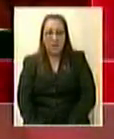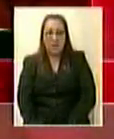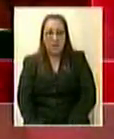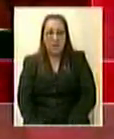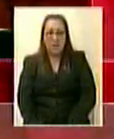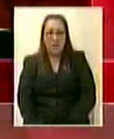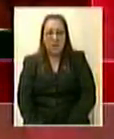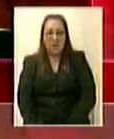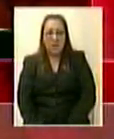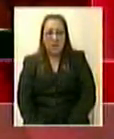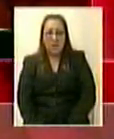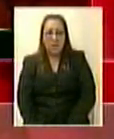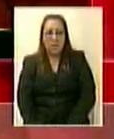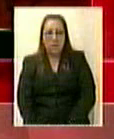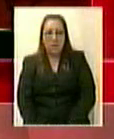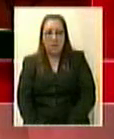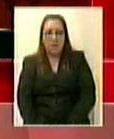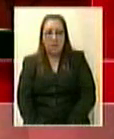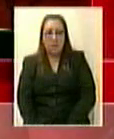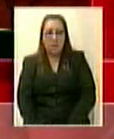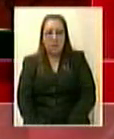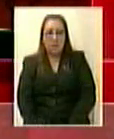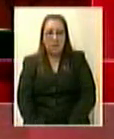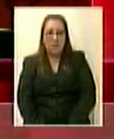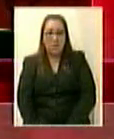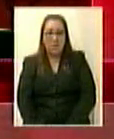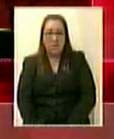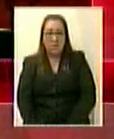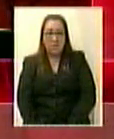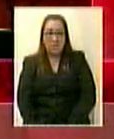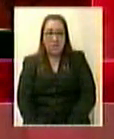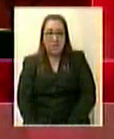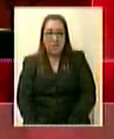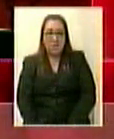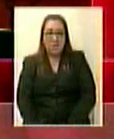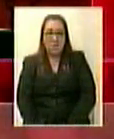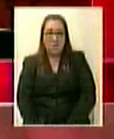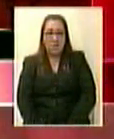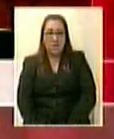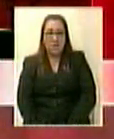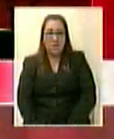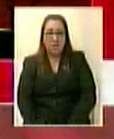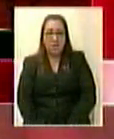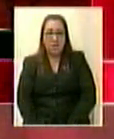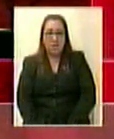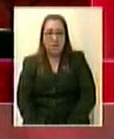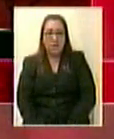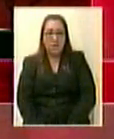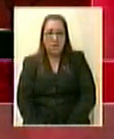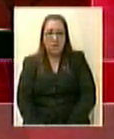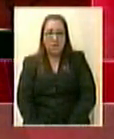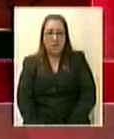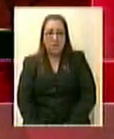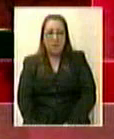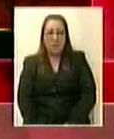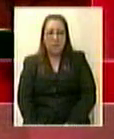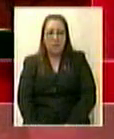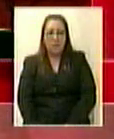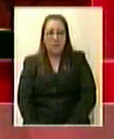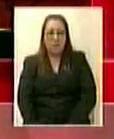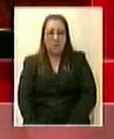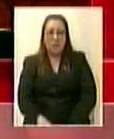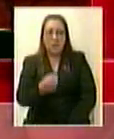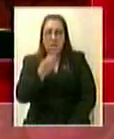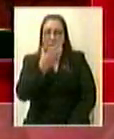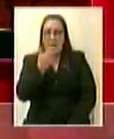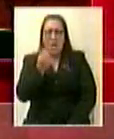Estos dice cereales. Dice que son cereales, pero vamos a ver su composición. Y lo presentan como nutritivo. Lo presentan como